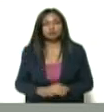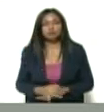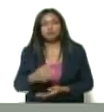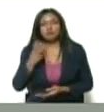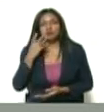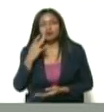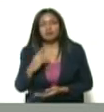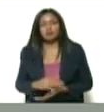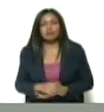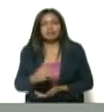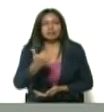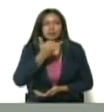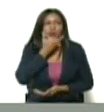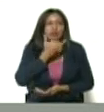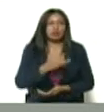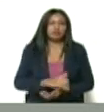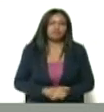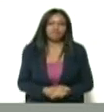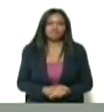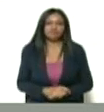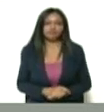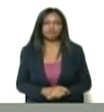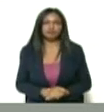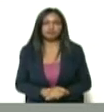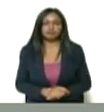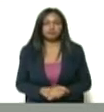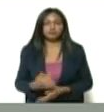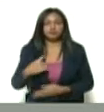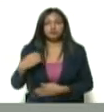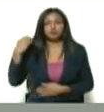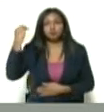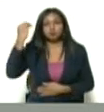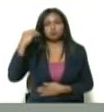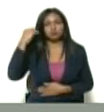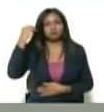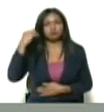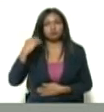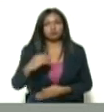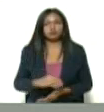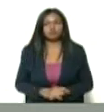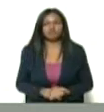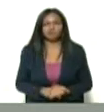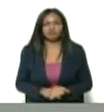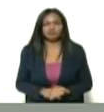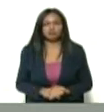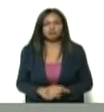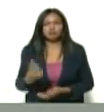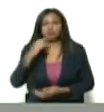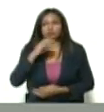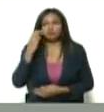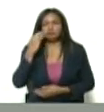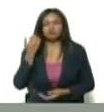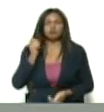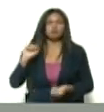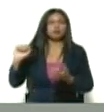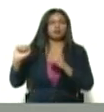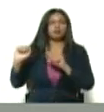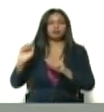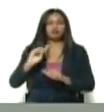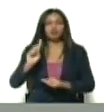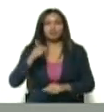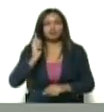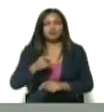ha cometido un error. Creo que Iván Duque no tiene derecho a rechazar